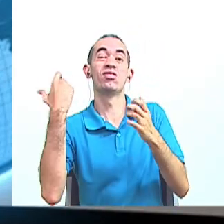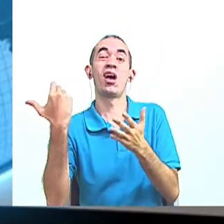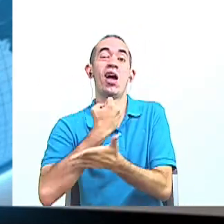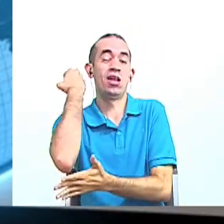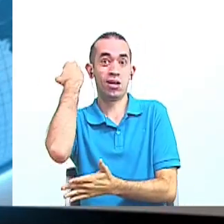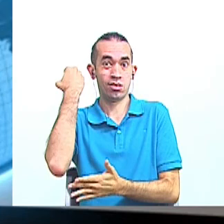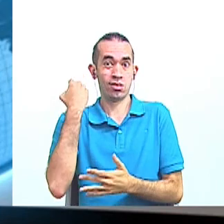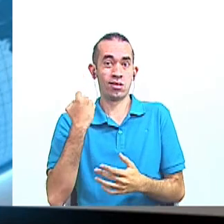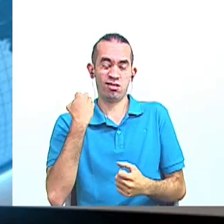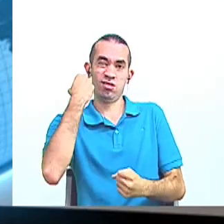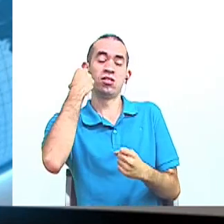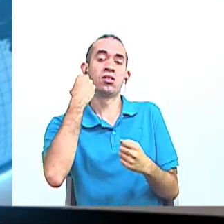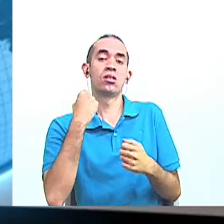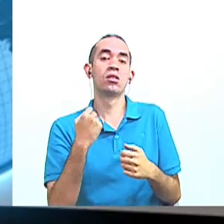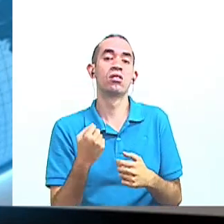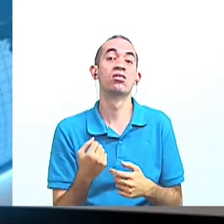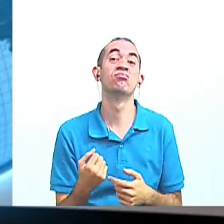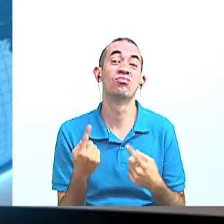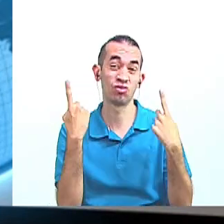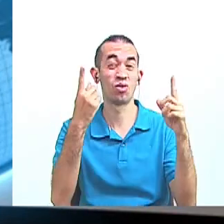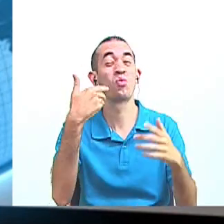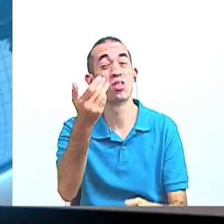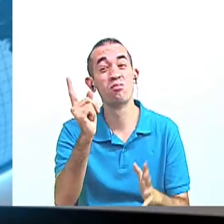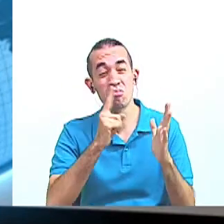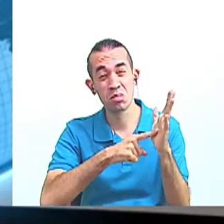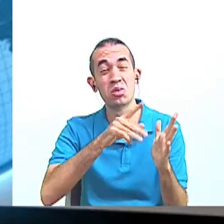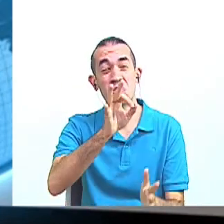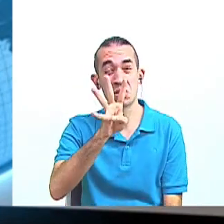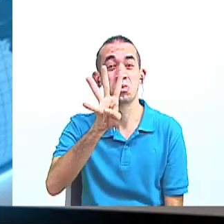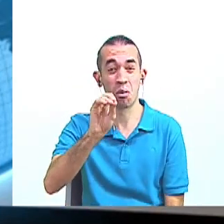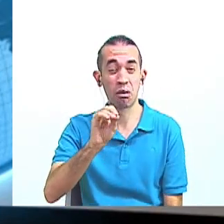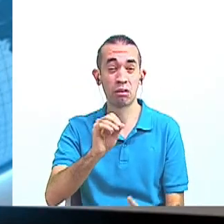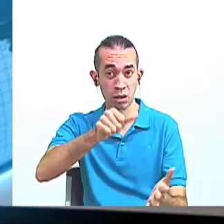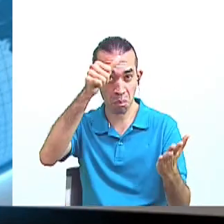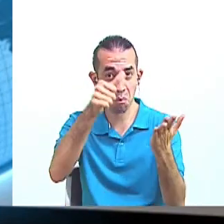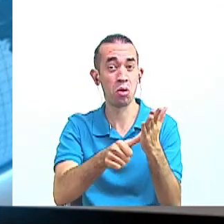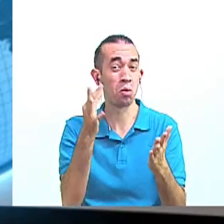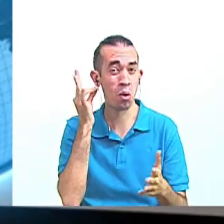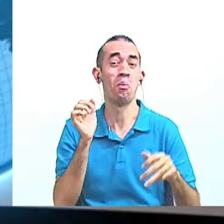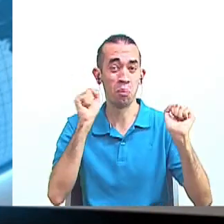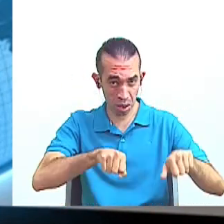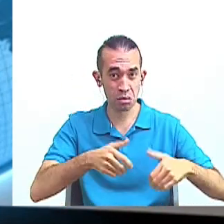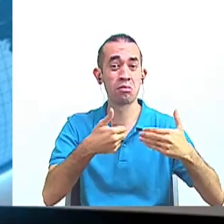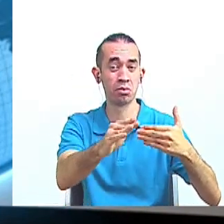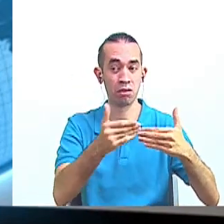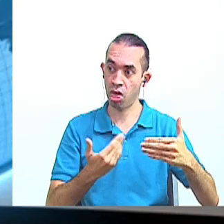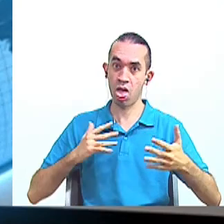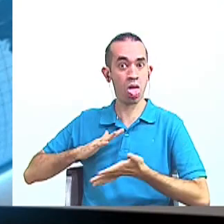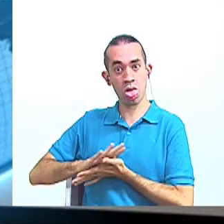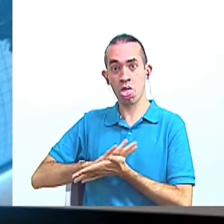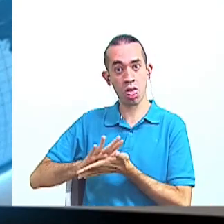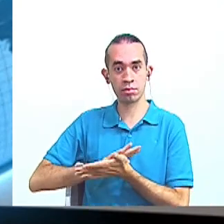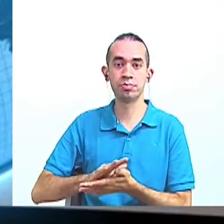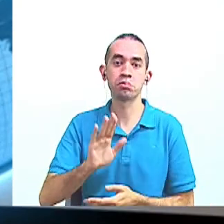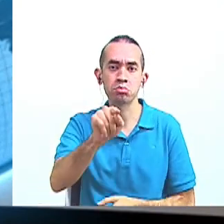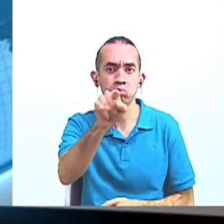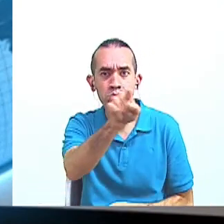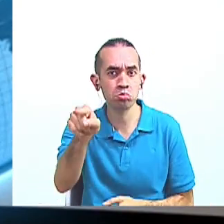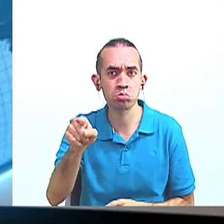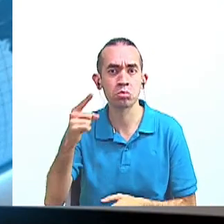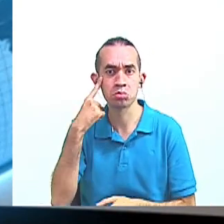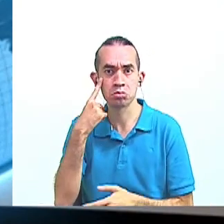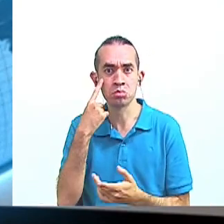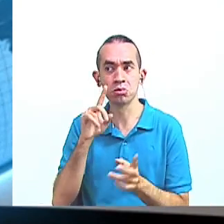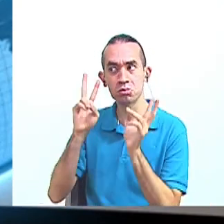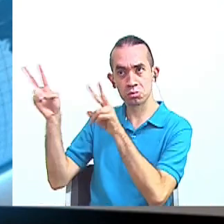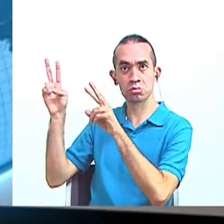derecho hasta los años 40 con el voto femenino. Sin embargo, las muchachas que están por ahí en la imagen